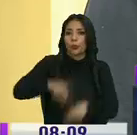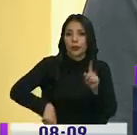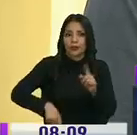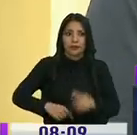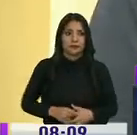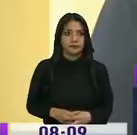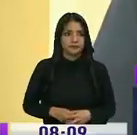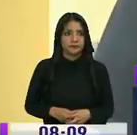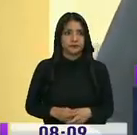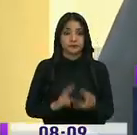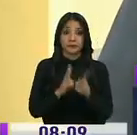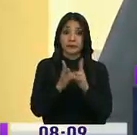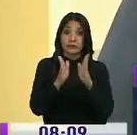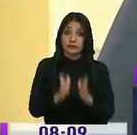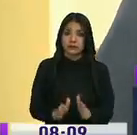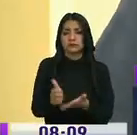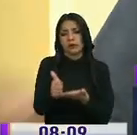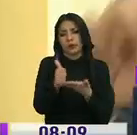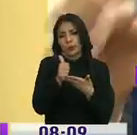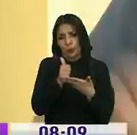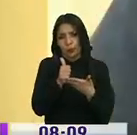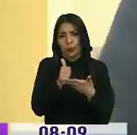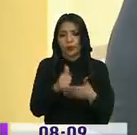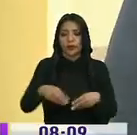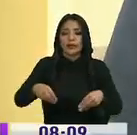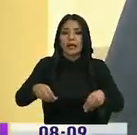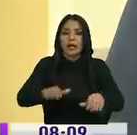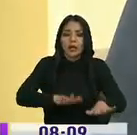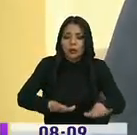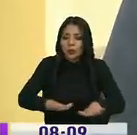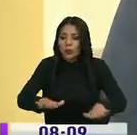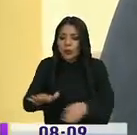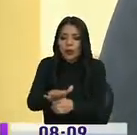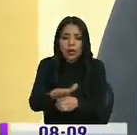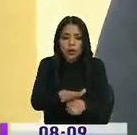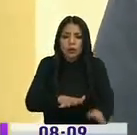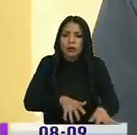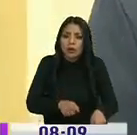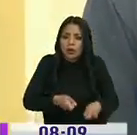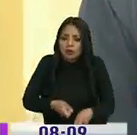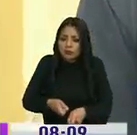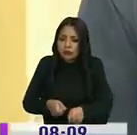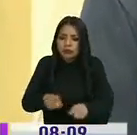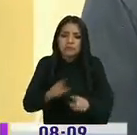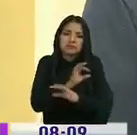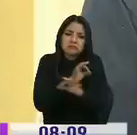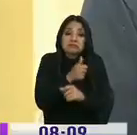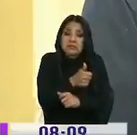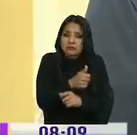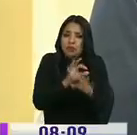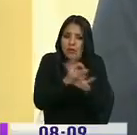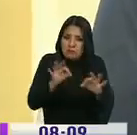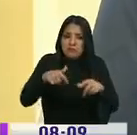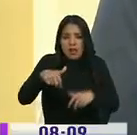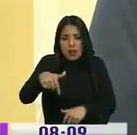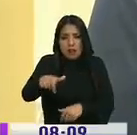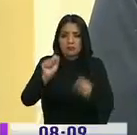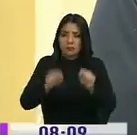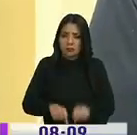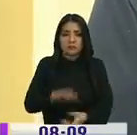los vecinos ayudan la tierra acomodar los huecos hacemos niños para poder nosotros caminar